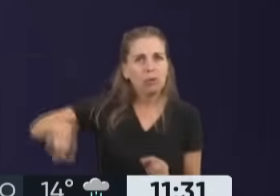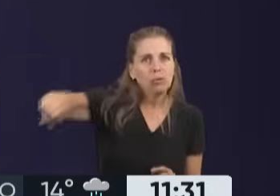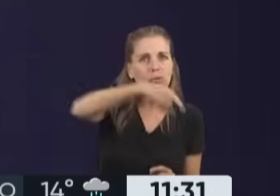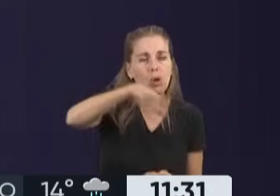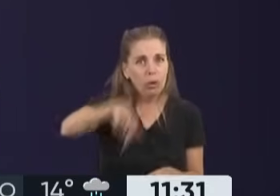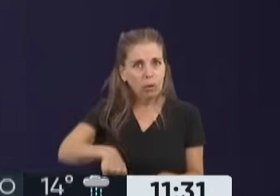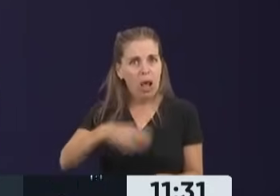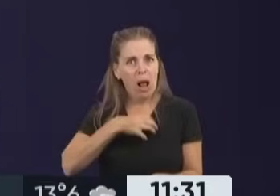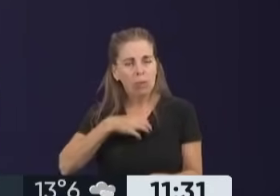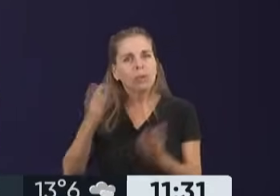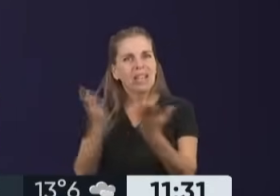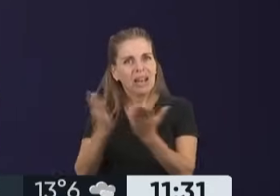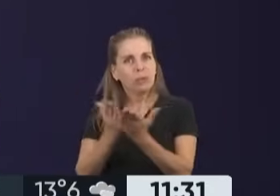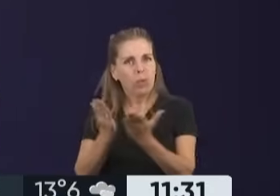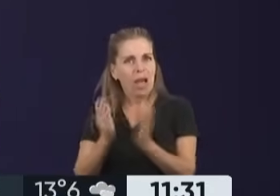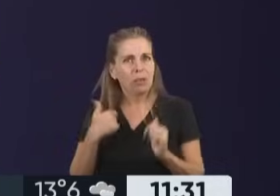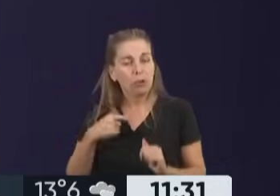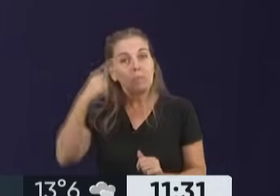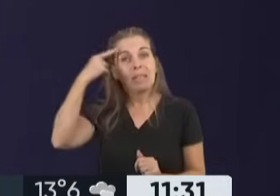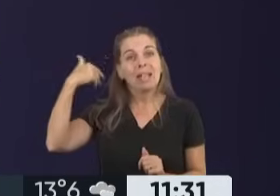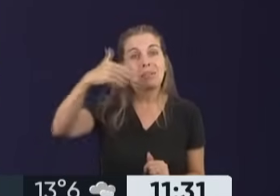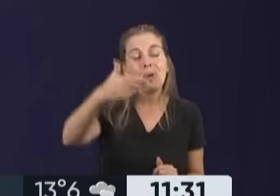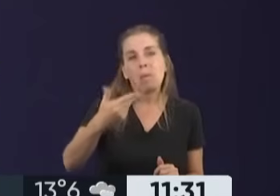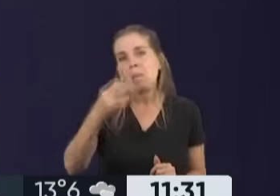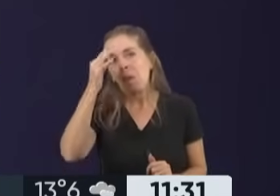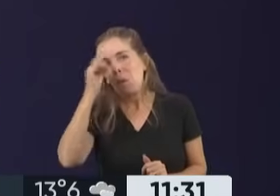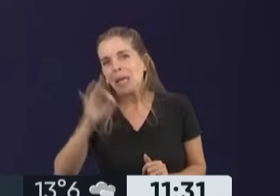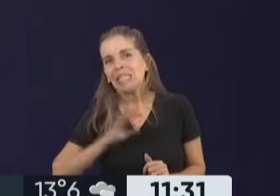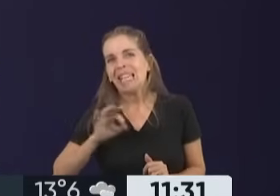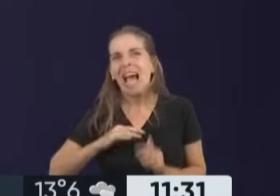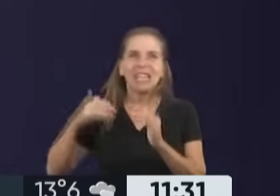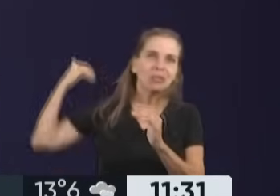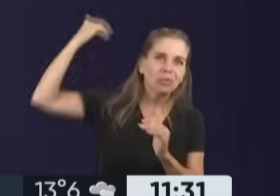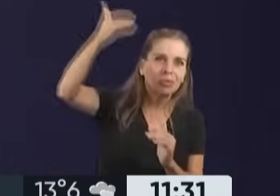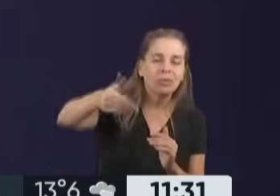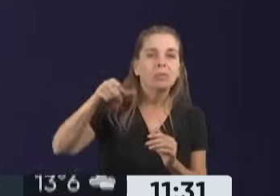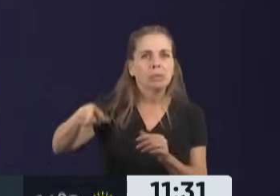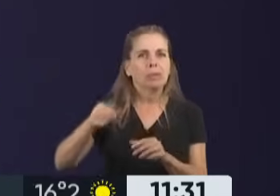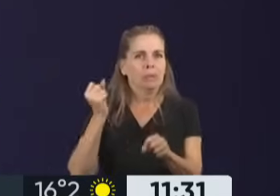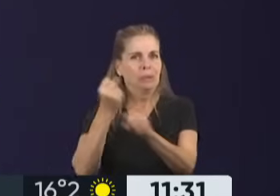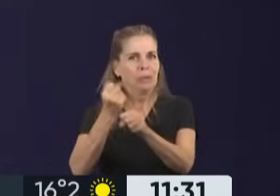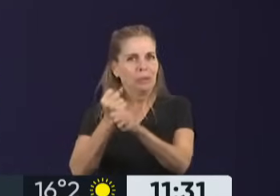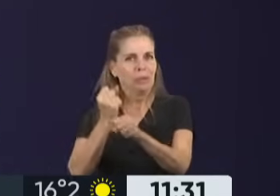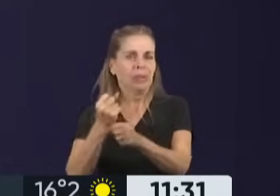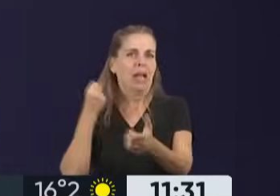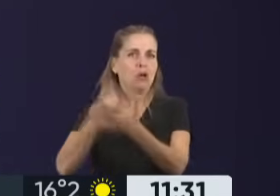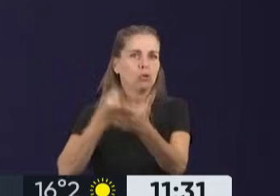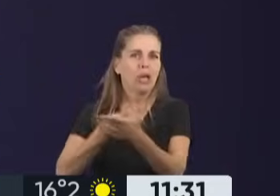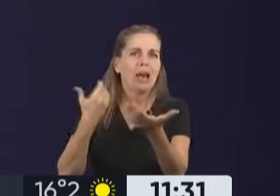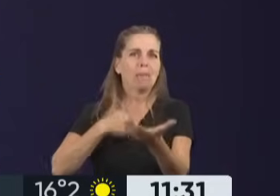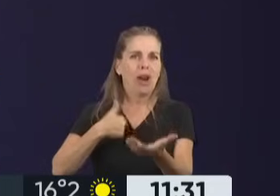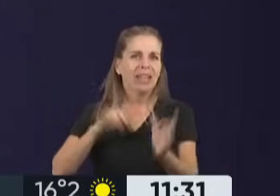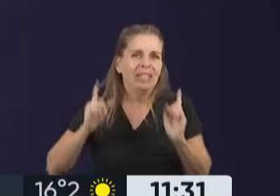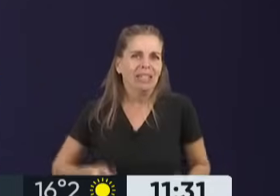están estudiando y que, como digo siempre, son los que en 20 o 30 años van a tener que hacer grande la Argentina y son los que